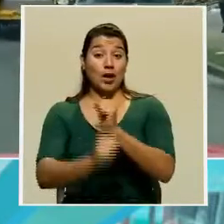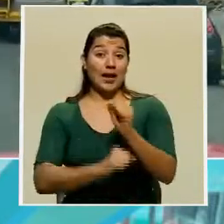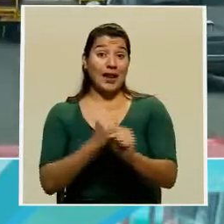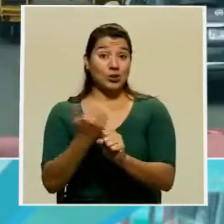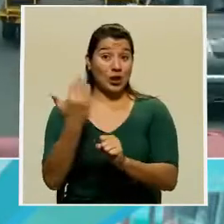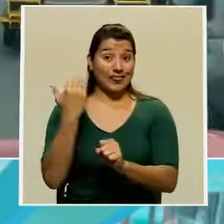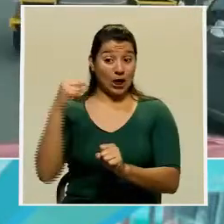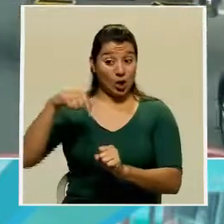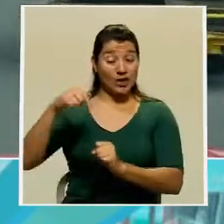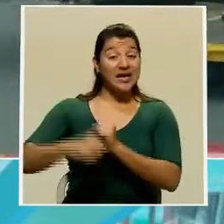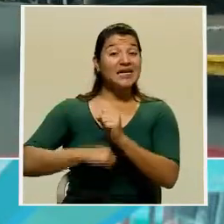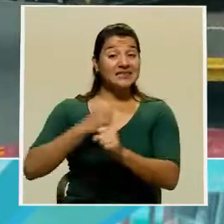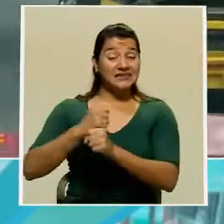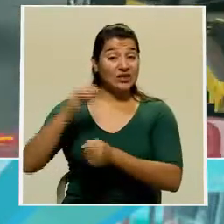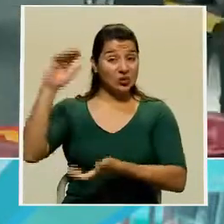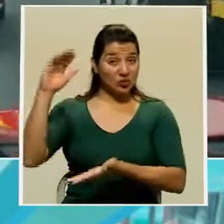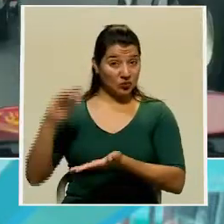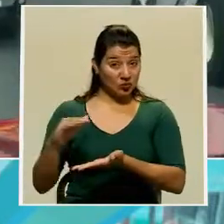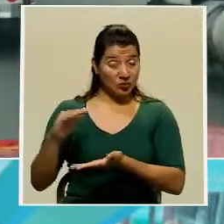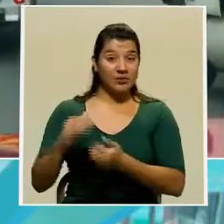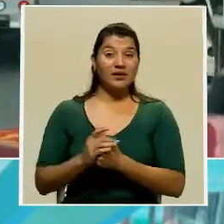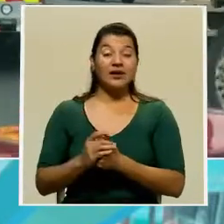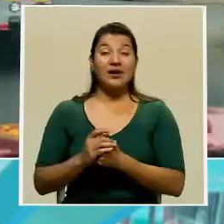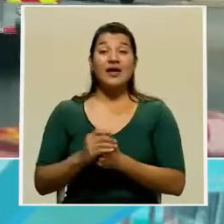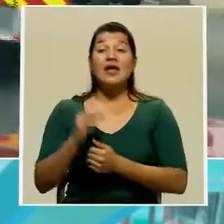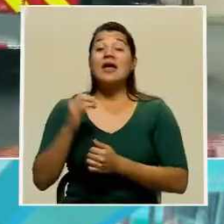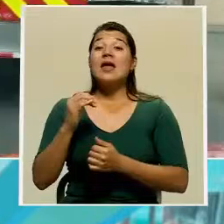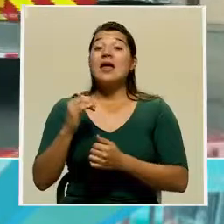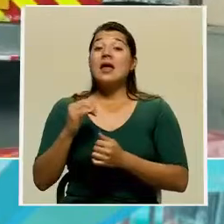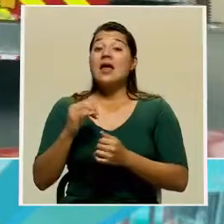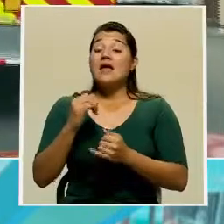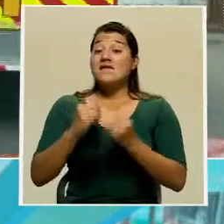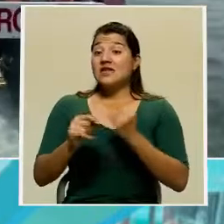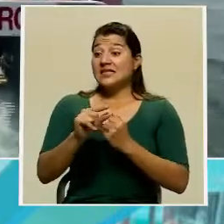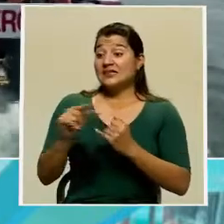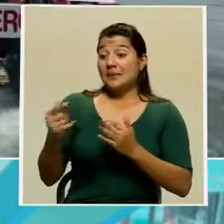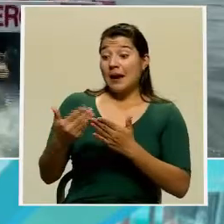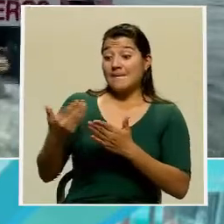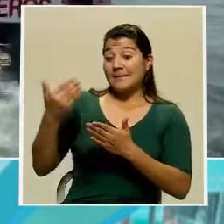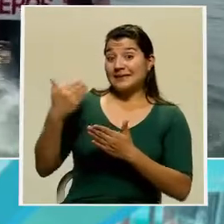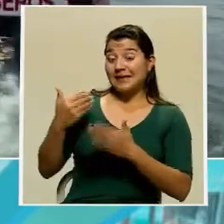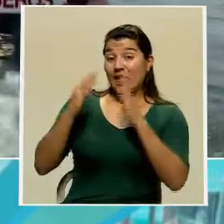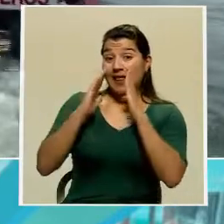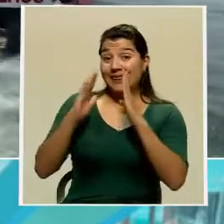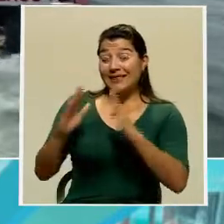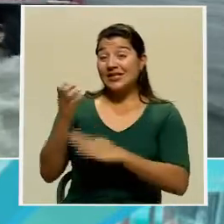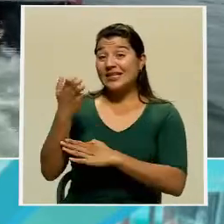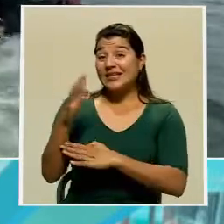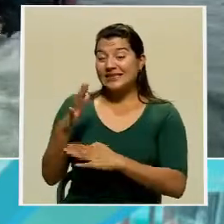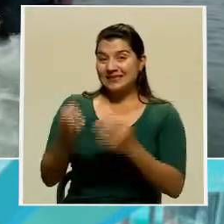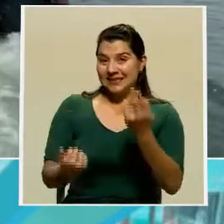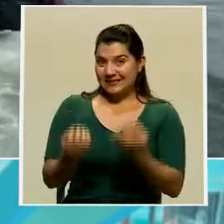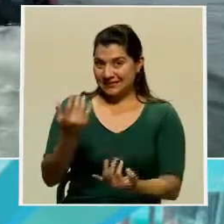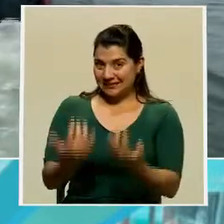incendios. A esta fecha, repito, el fin de semana teníamos 15, solo el fin de semana 15 incendios,